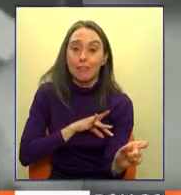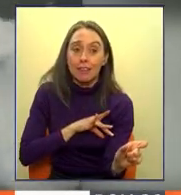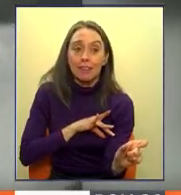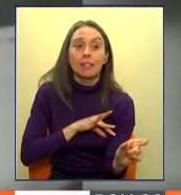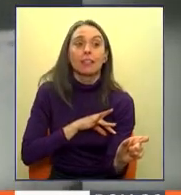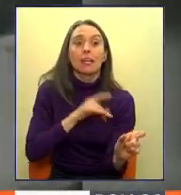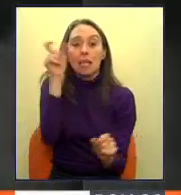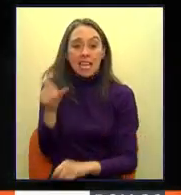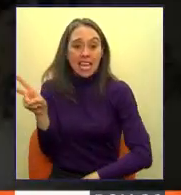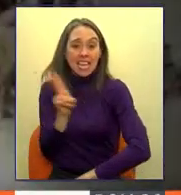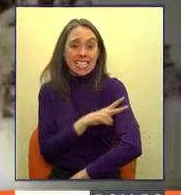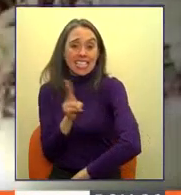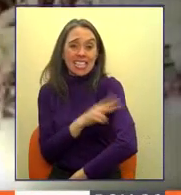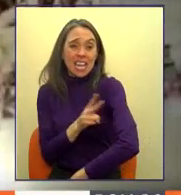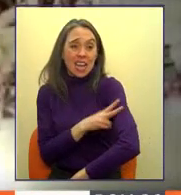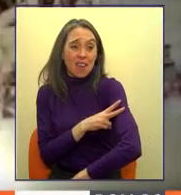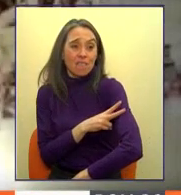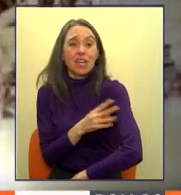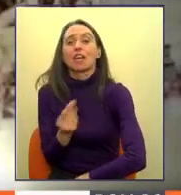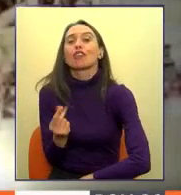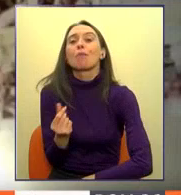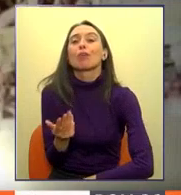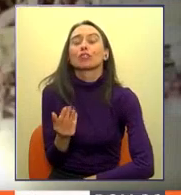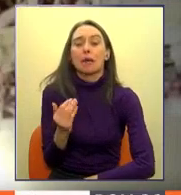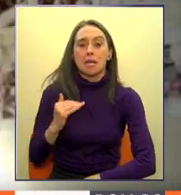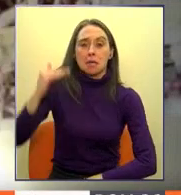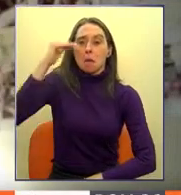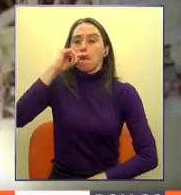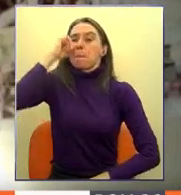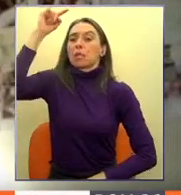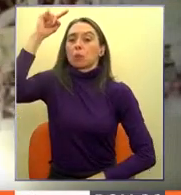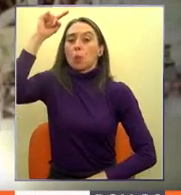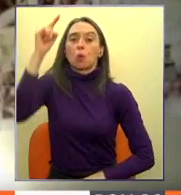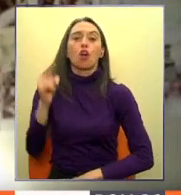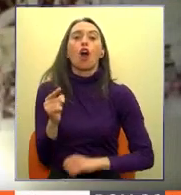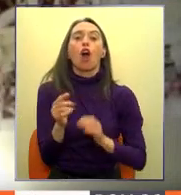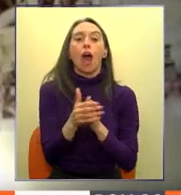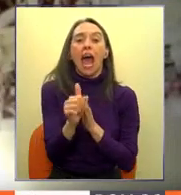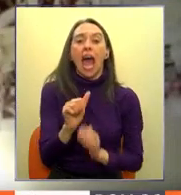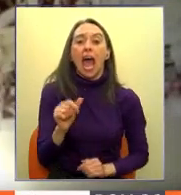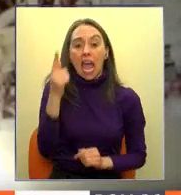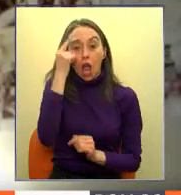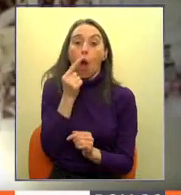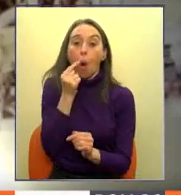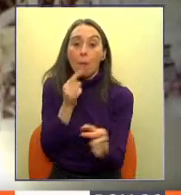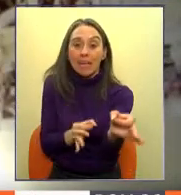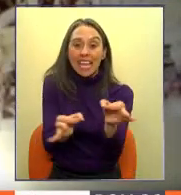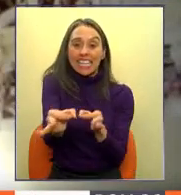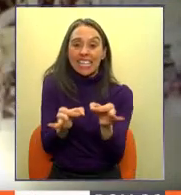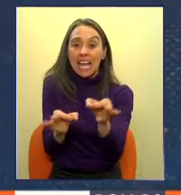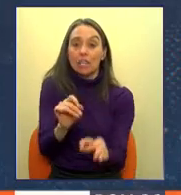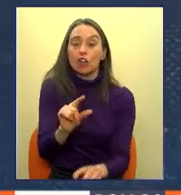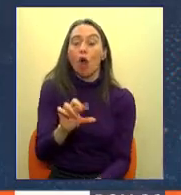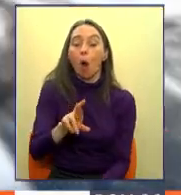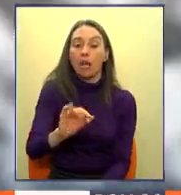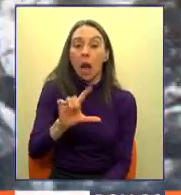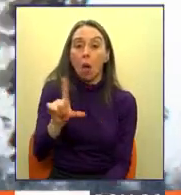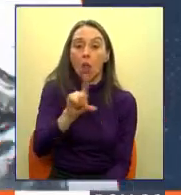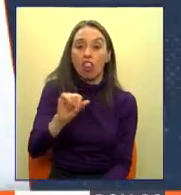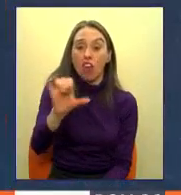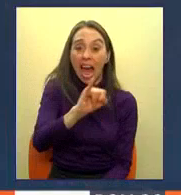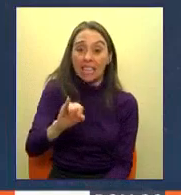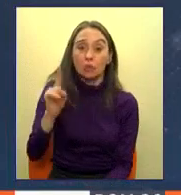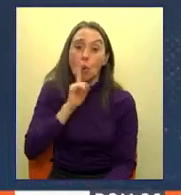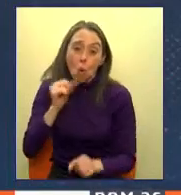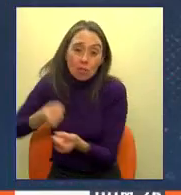desde el jefe más, ¿cómo se llama?, encopetado, desde el líder, desde Raúl Sáez hasta el último palero. Los